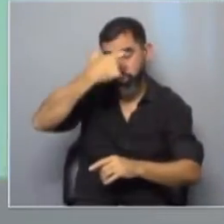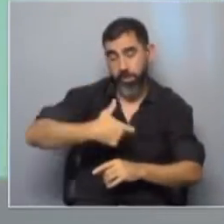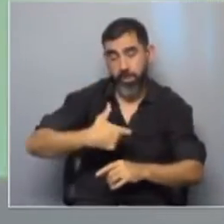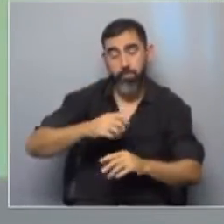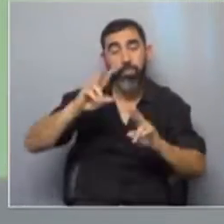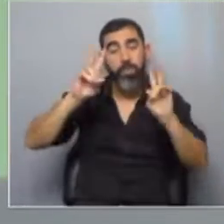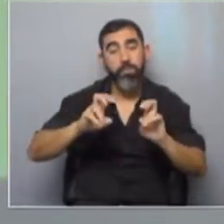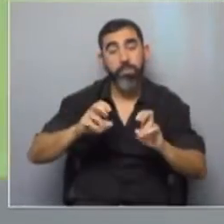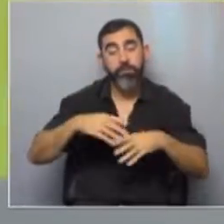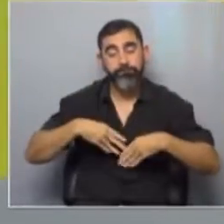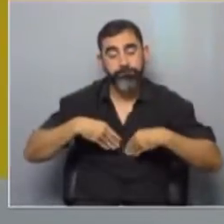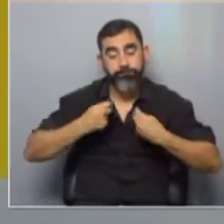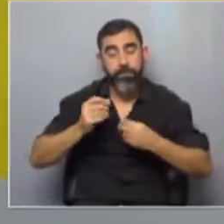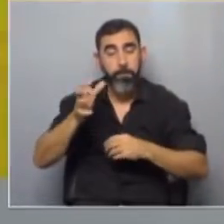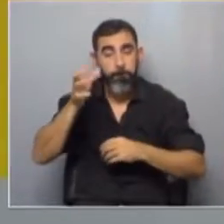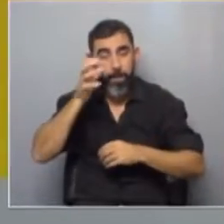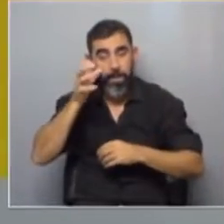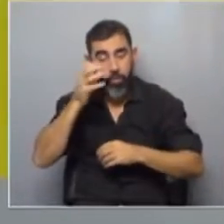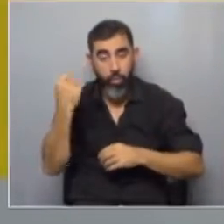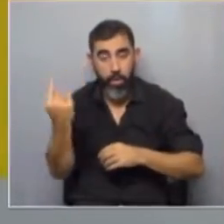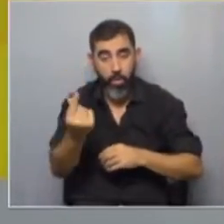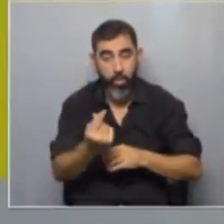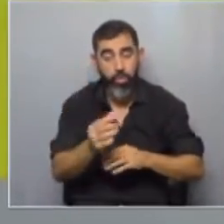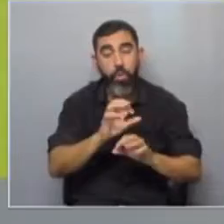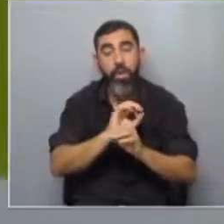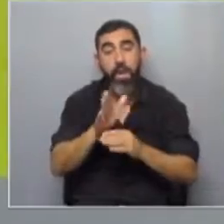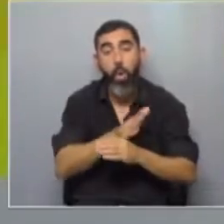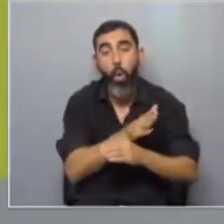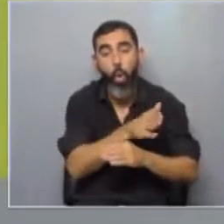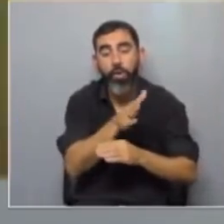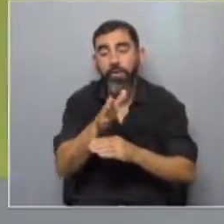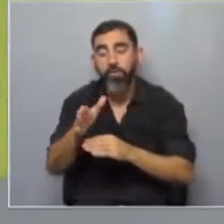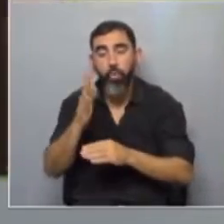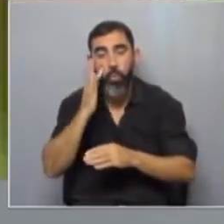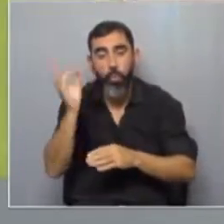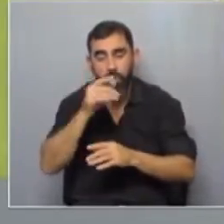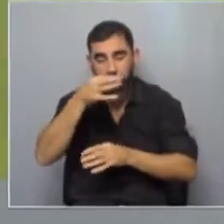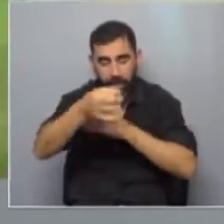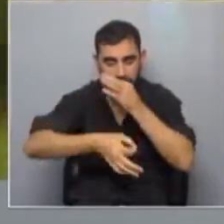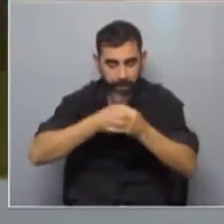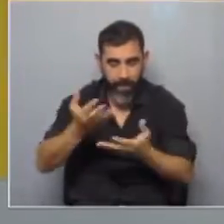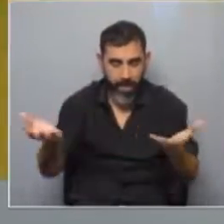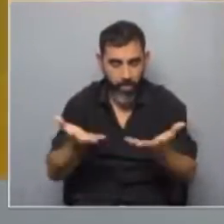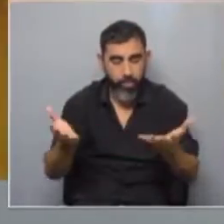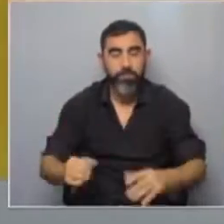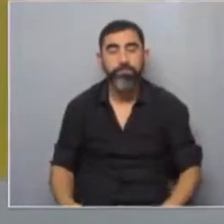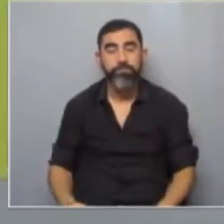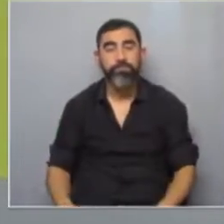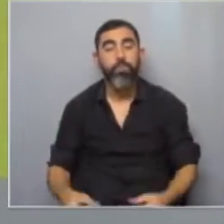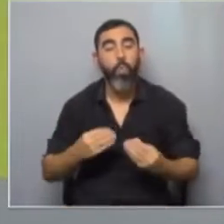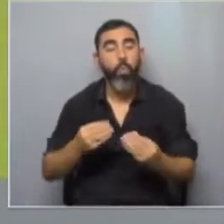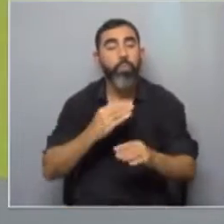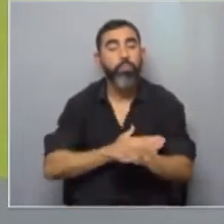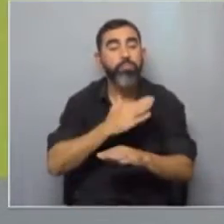se llama la percepción de riesgo y la orientación temporal, que ya lo va a explicar Lucía, impactan en